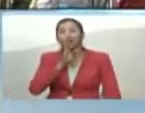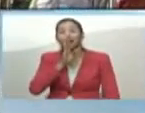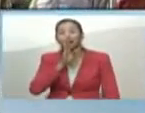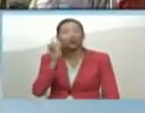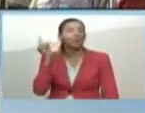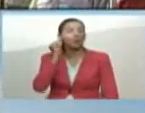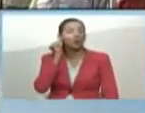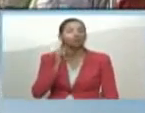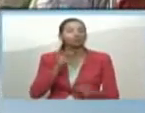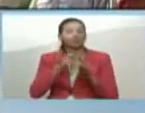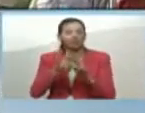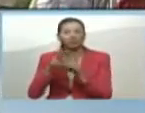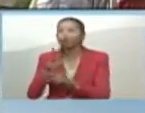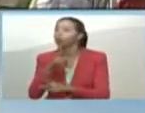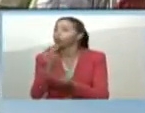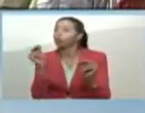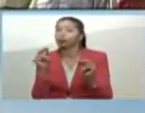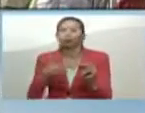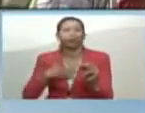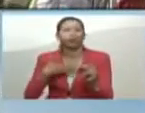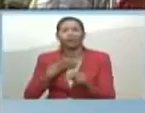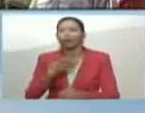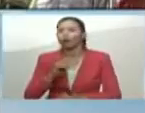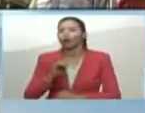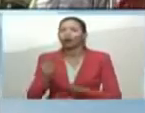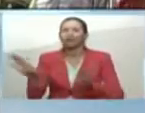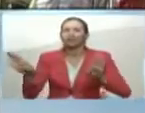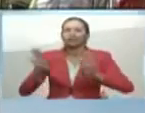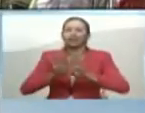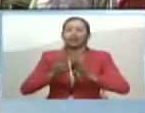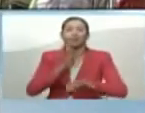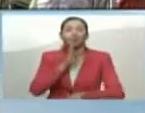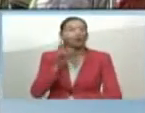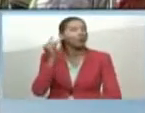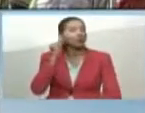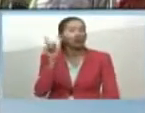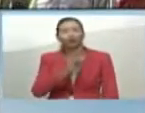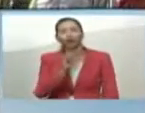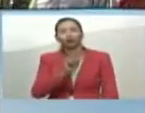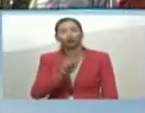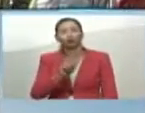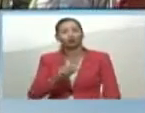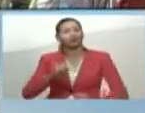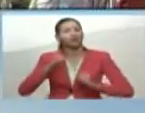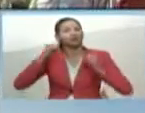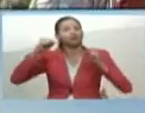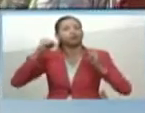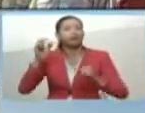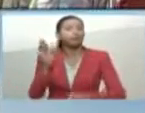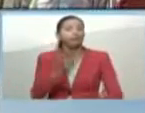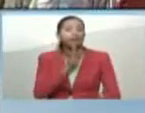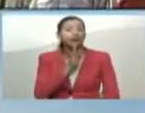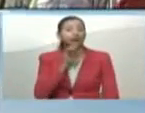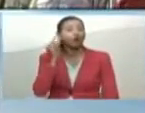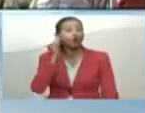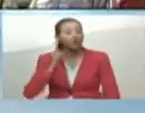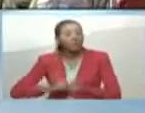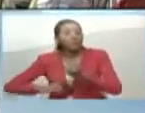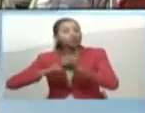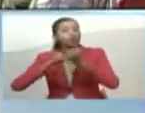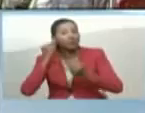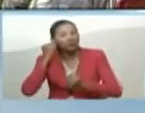No podemos permitir el cierre del Banco de la Mujer. Viva el banco que financia a esas mujeres